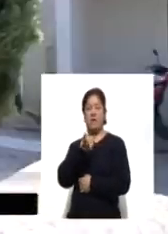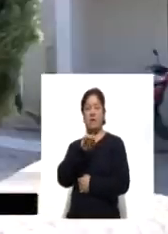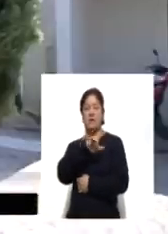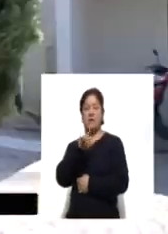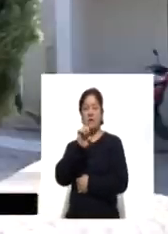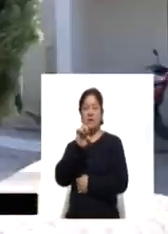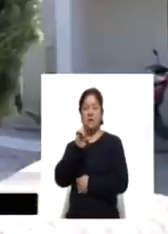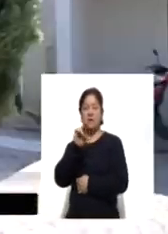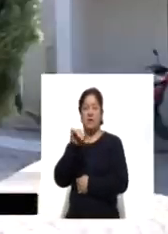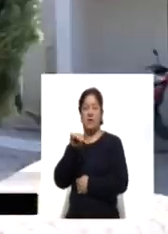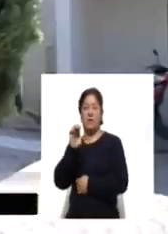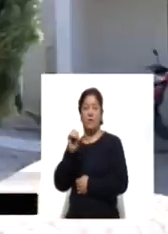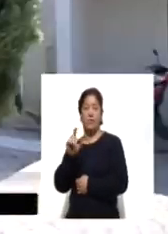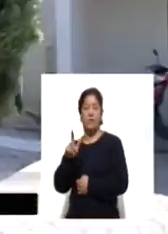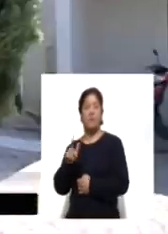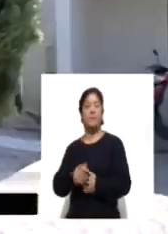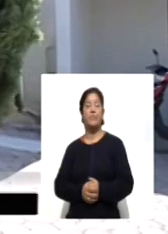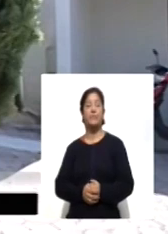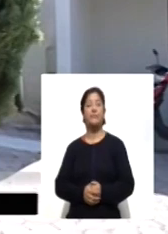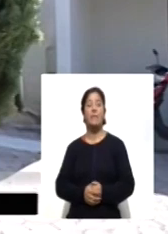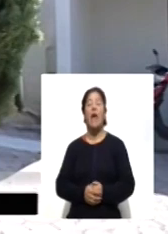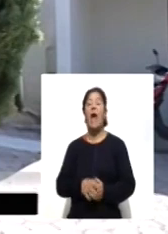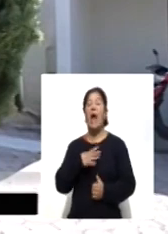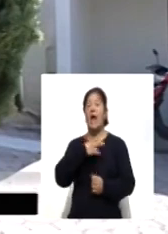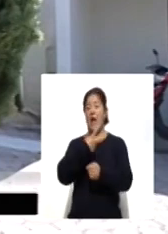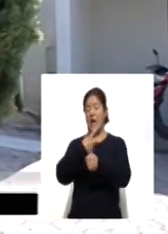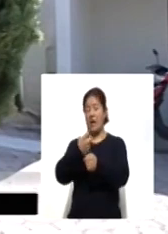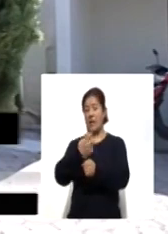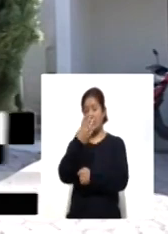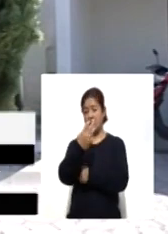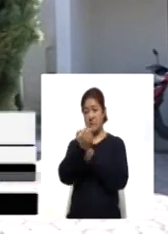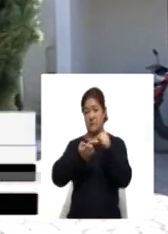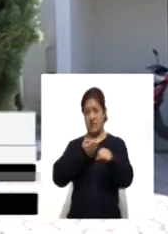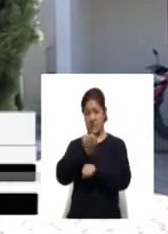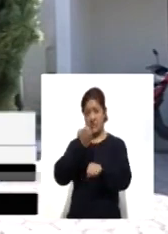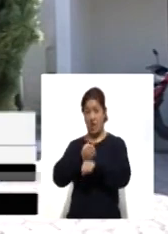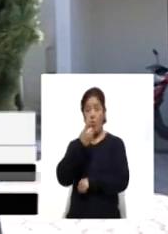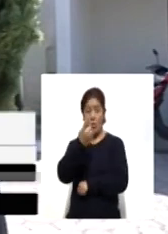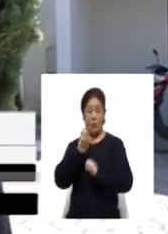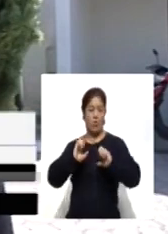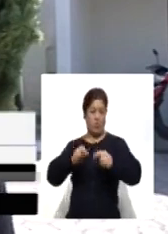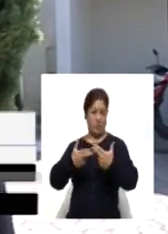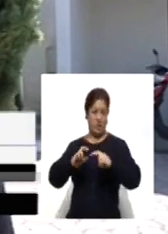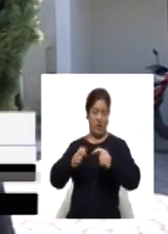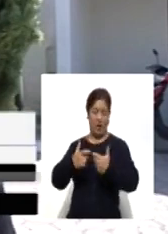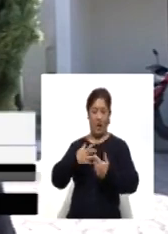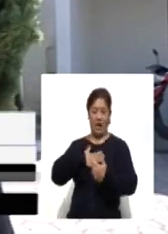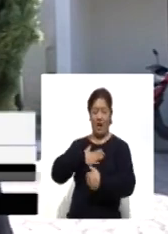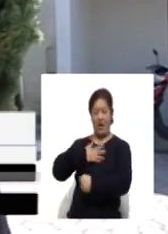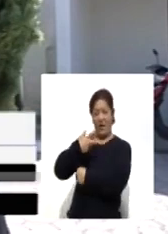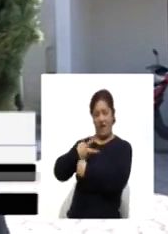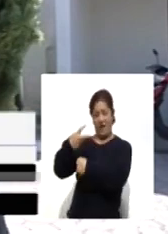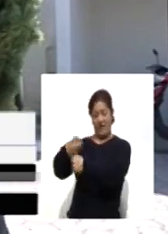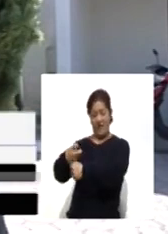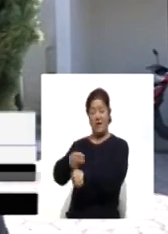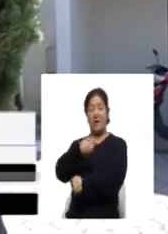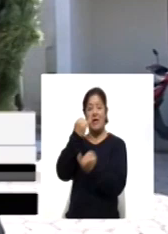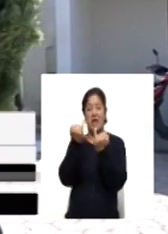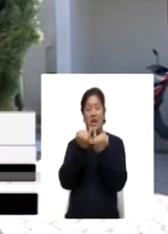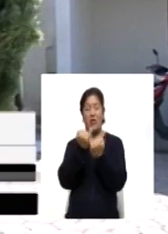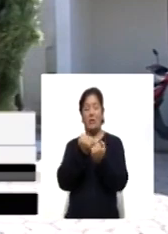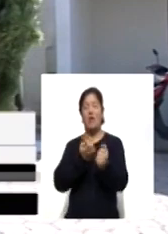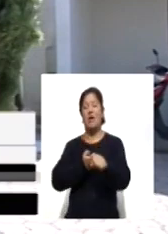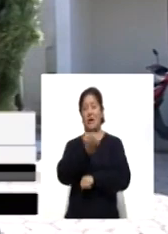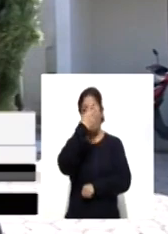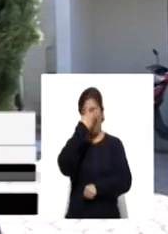Irecta. Tenemos ya invitación para 3 estados. Uno de los estados es Chiapas, nos está invitando el Estado de México, nos